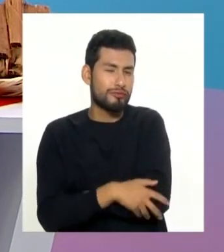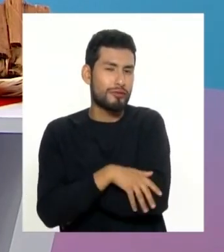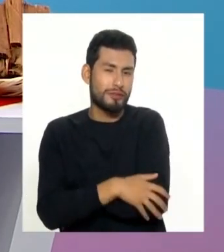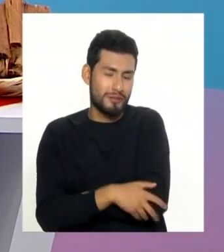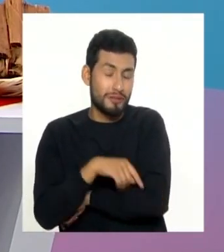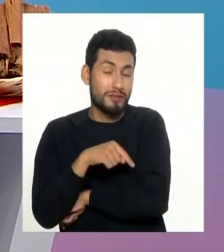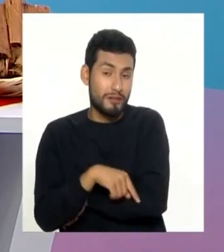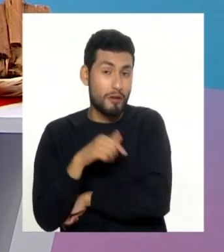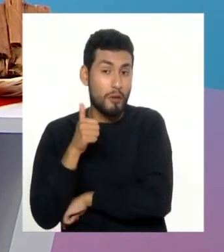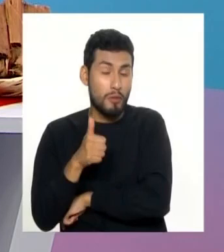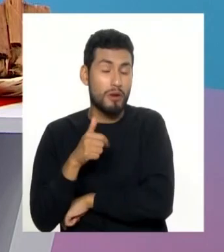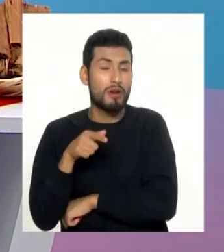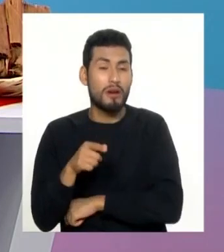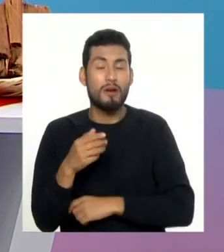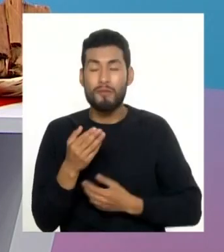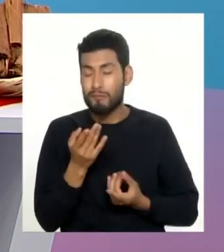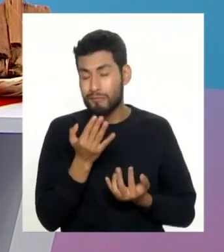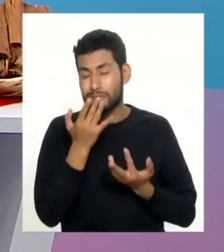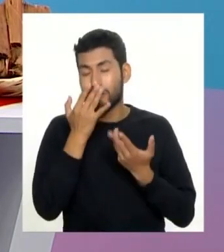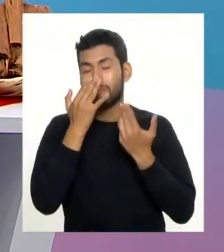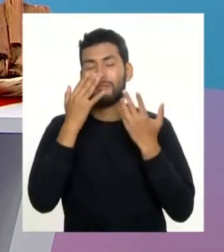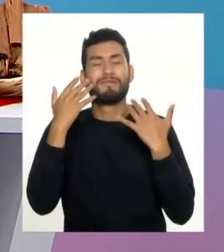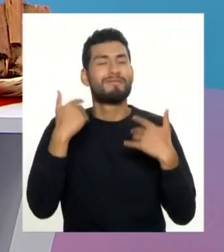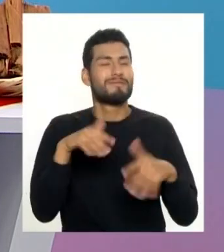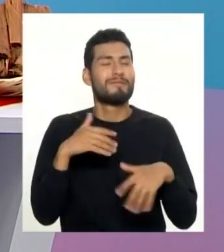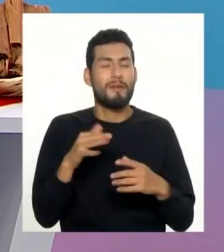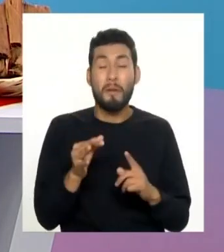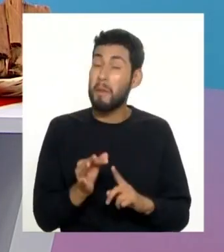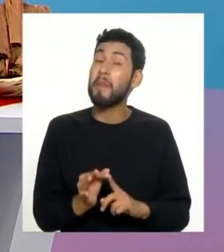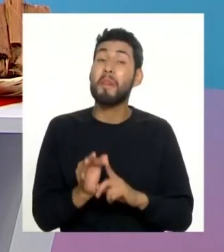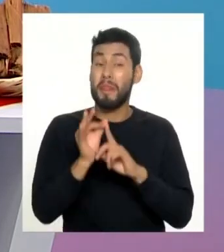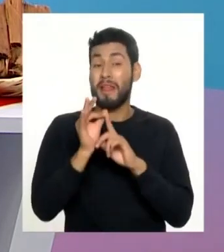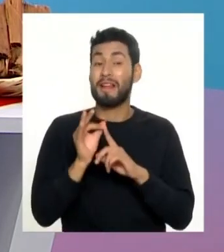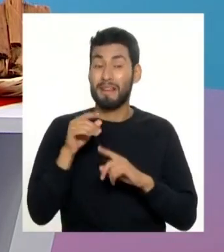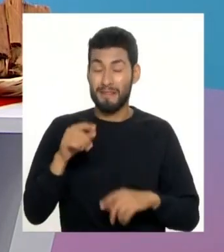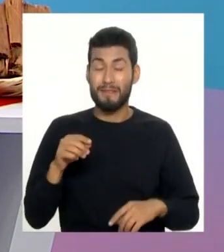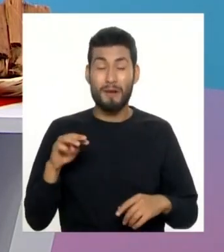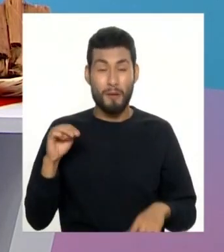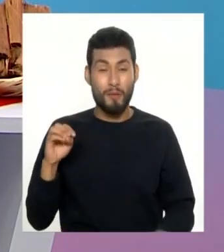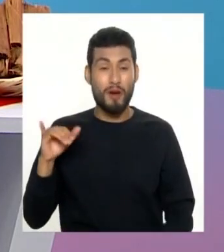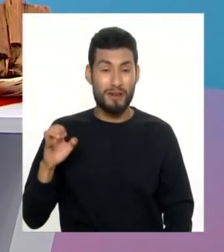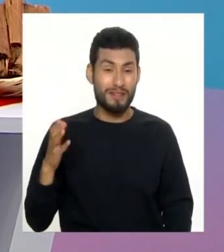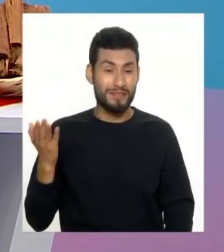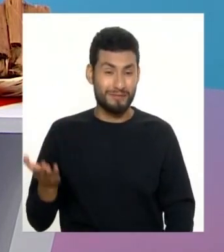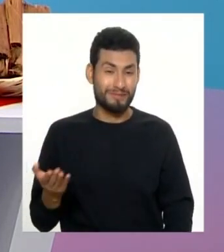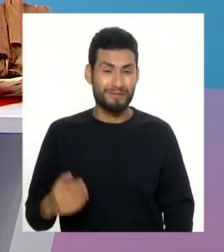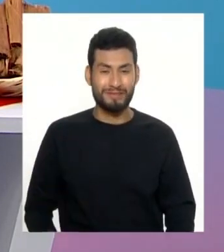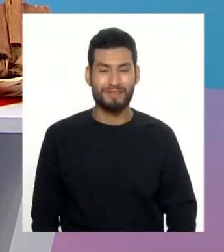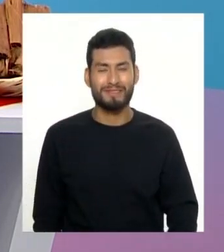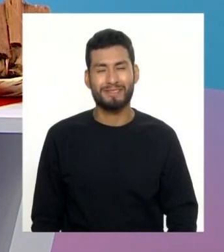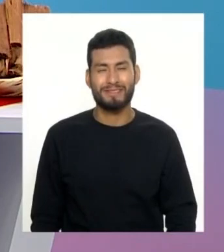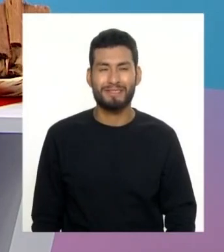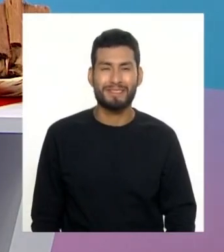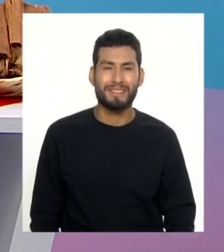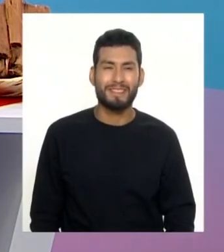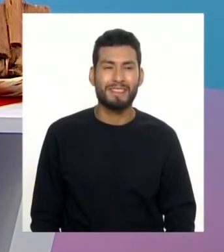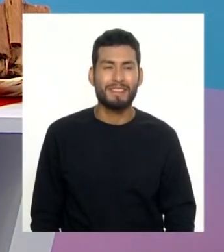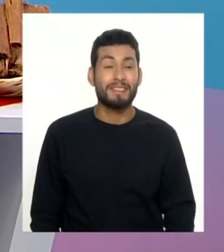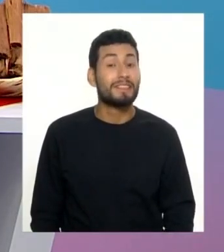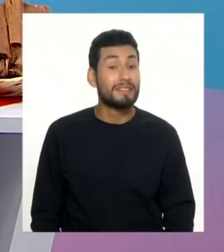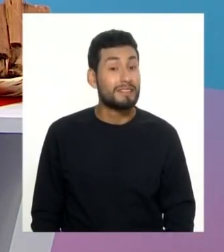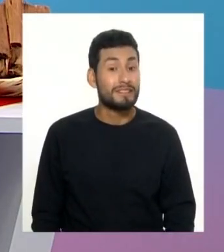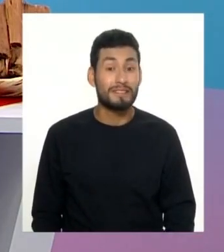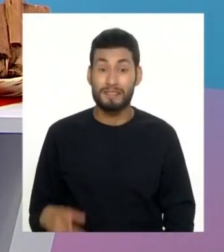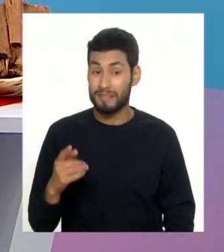molle. Y el aroma es un aroma muy particular el que tiene esta planta llamada molle. Y